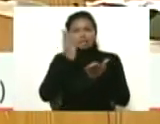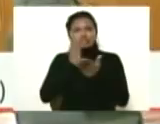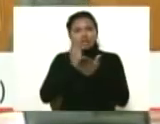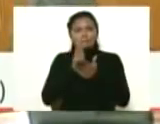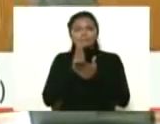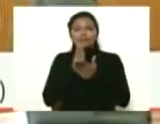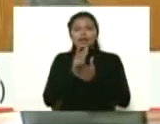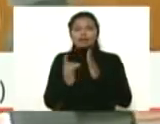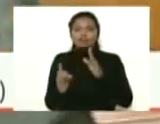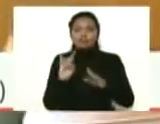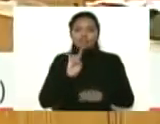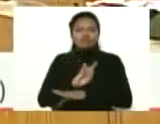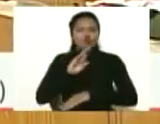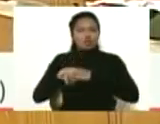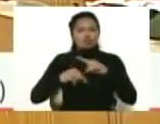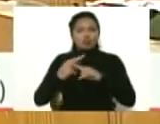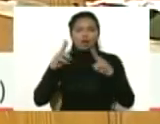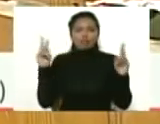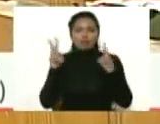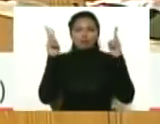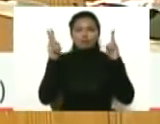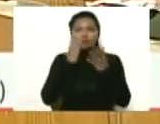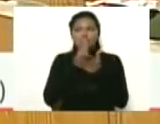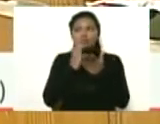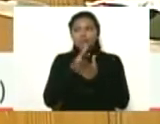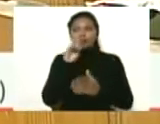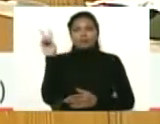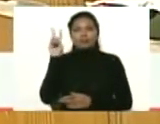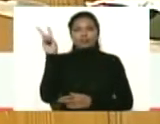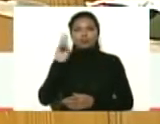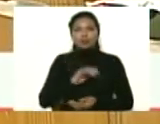siempre! ¡Hasta la victoria siempre,